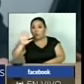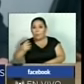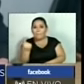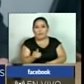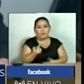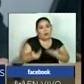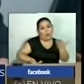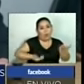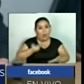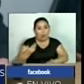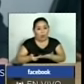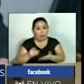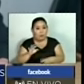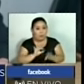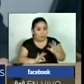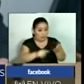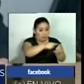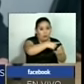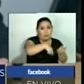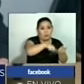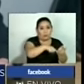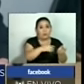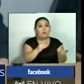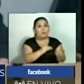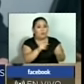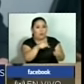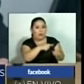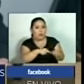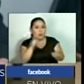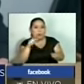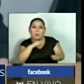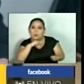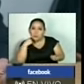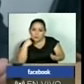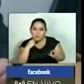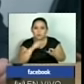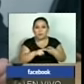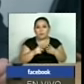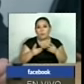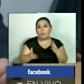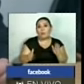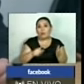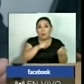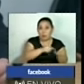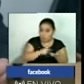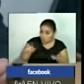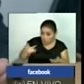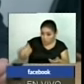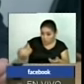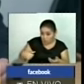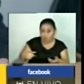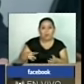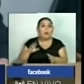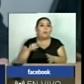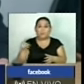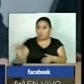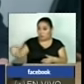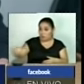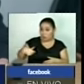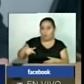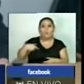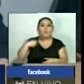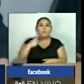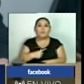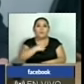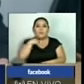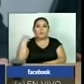comerciantes. Algunos de los procesados también son acusados de homicidio agravado, ya que procedían a matar a sus víctimas si éstas no entregaban el